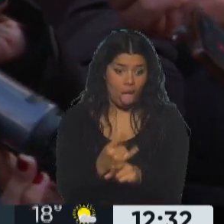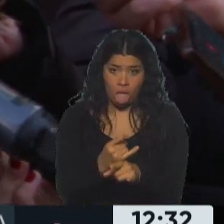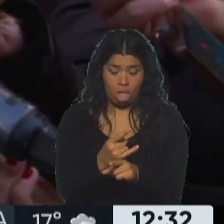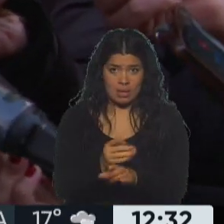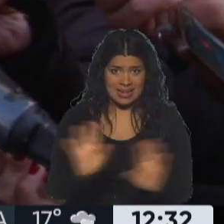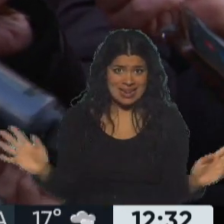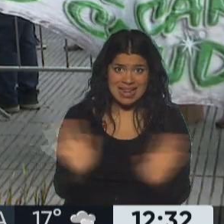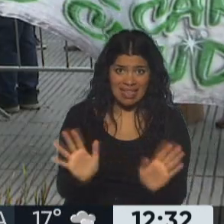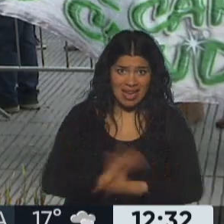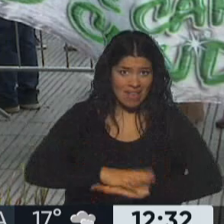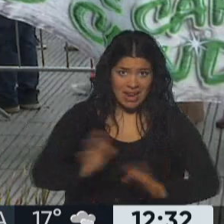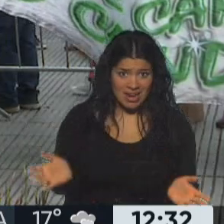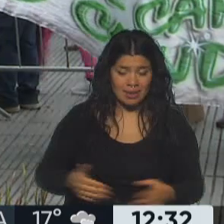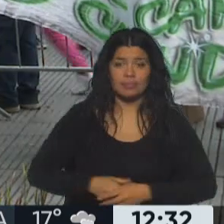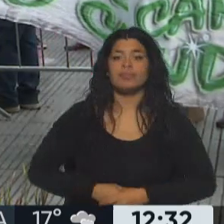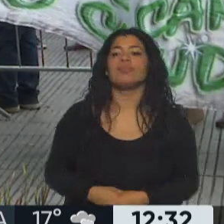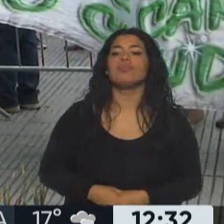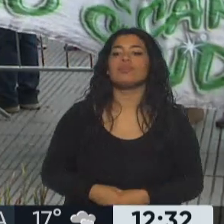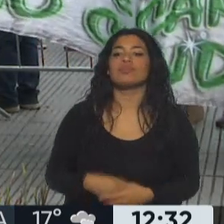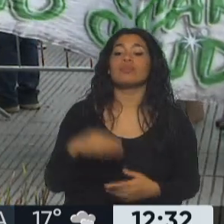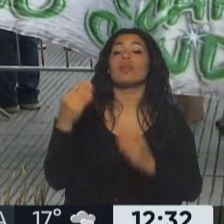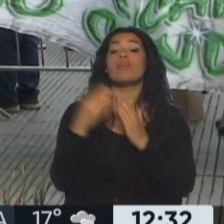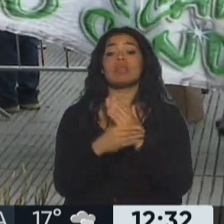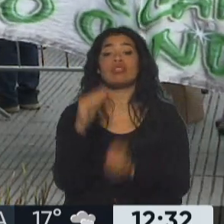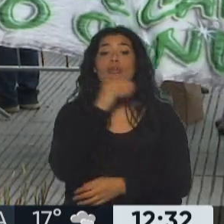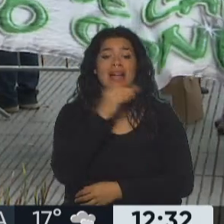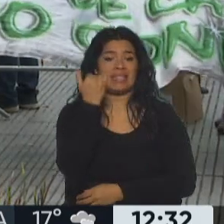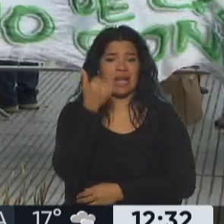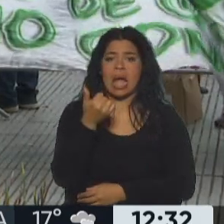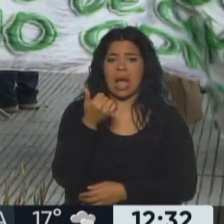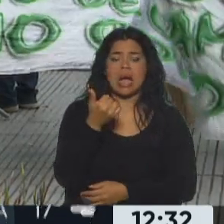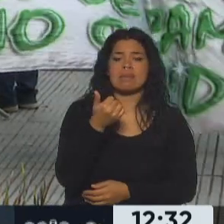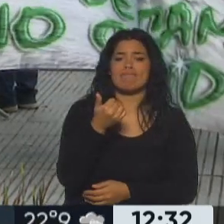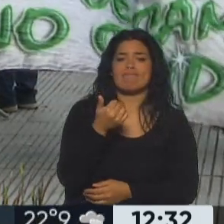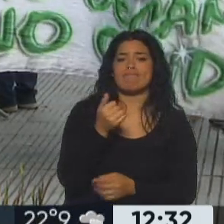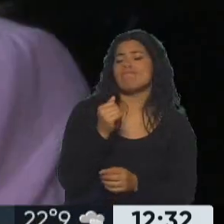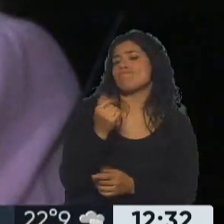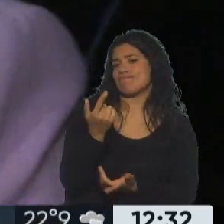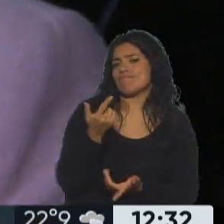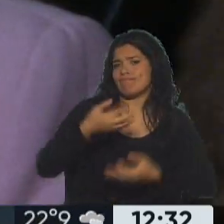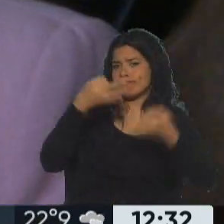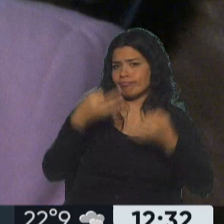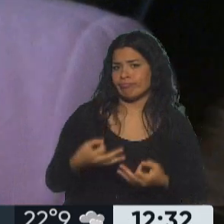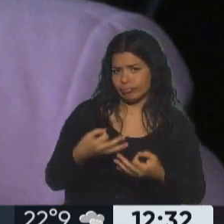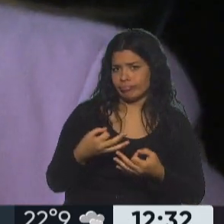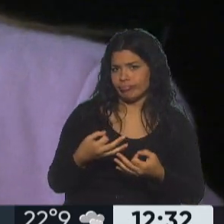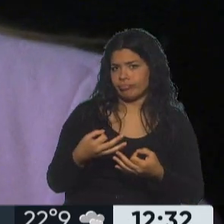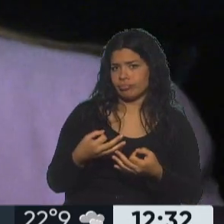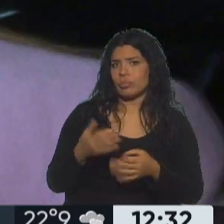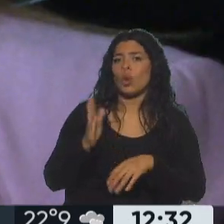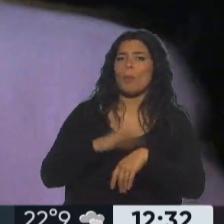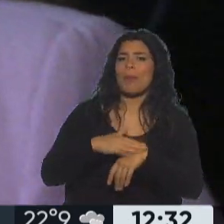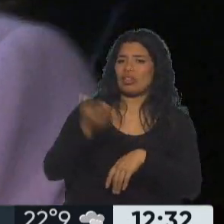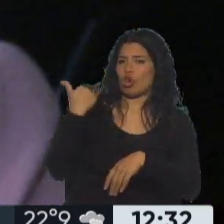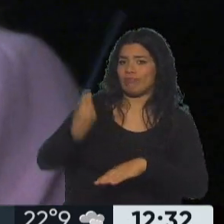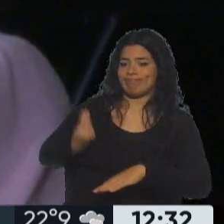trabajadoras que tributaban. El ministro Massa cumplió con algo que venía planteando desde que asumió como diputado, que